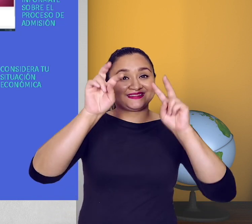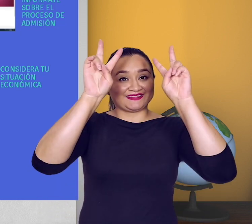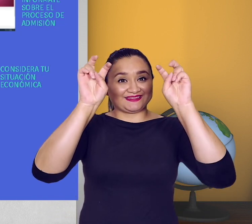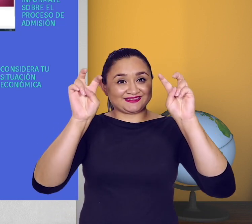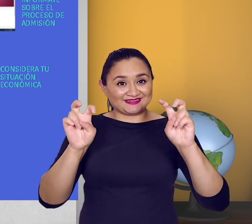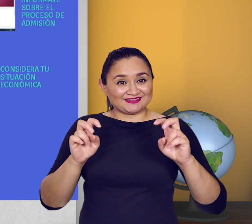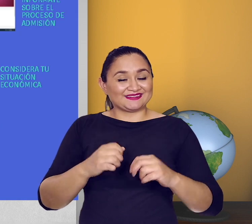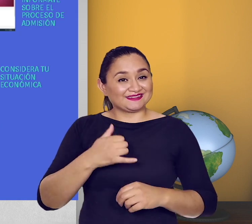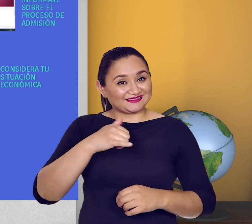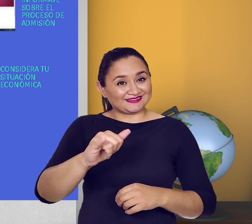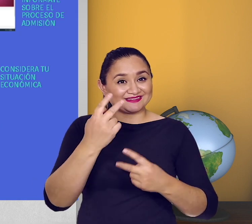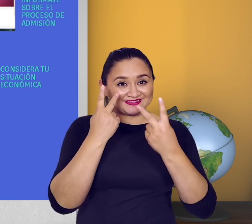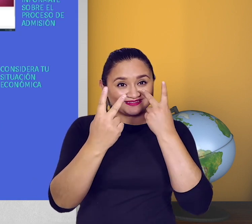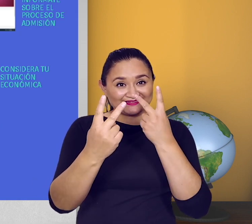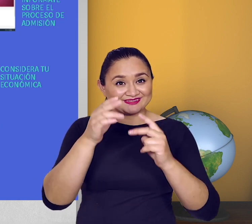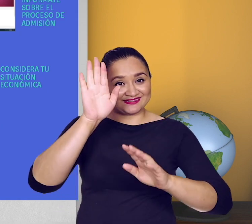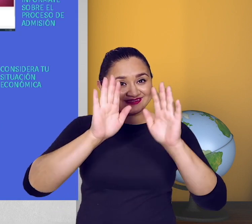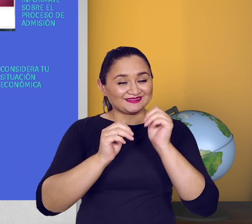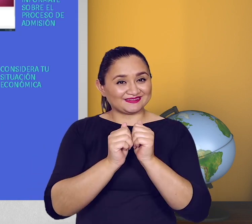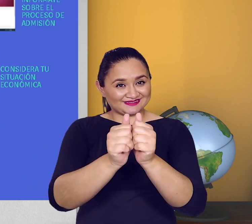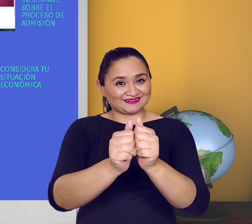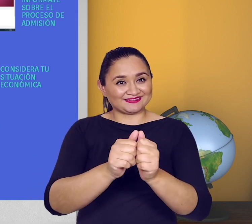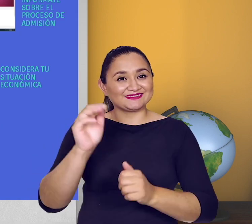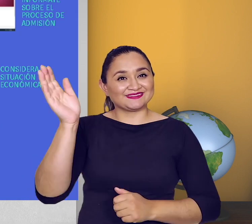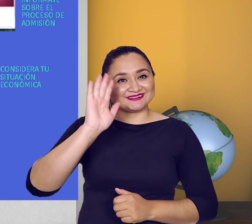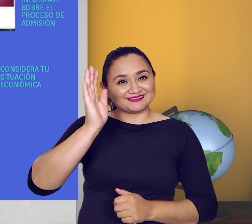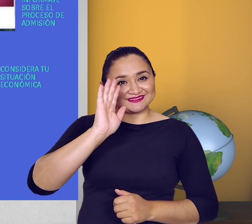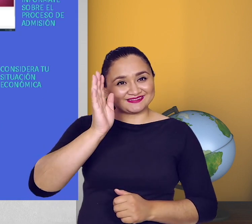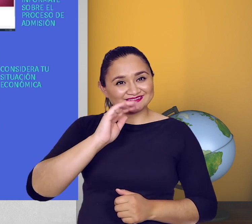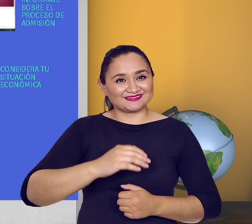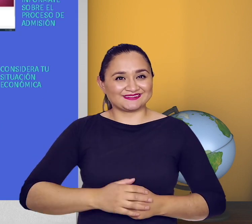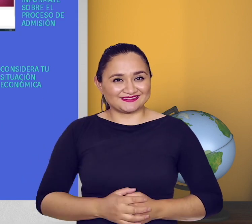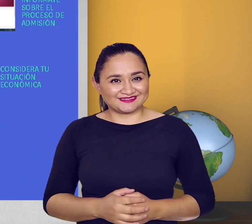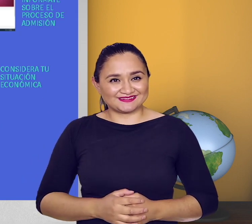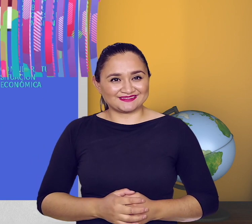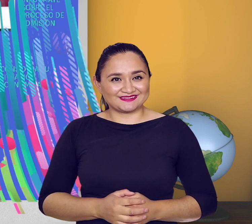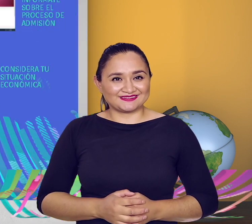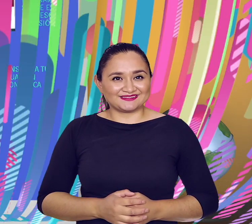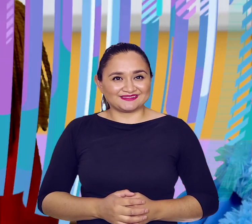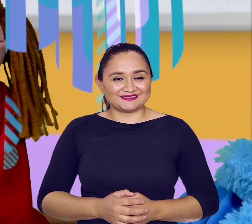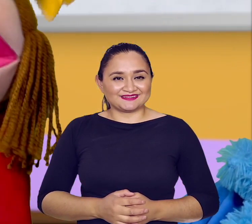ustedes siguen viendo educa continuo hasta la próxima